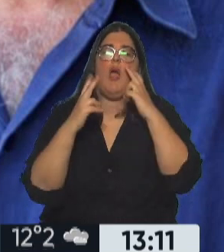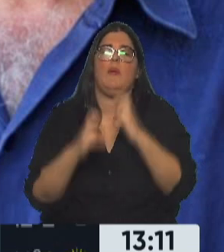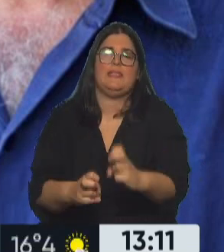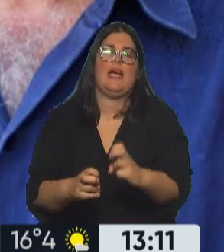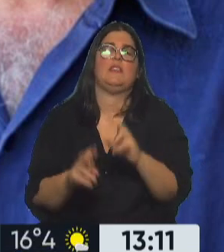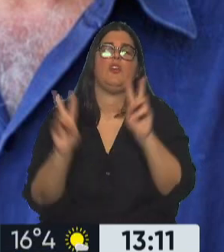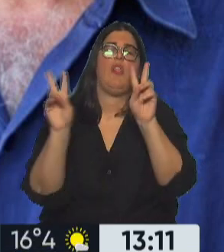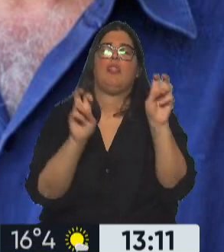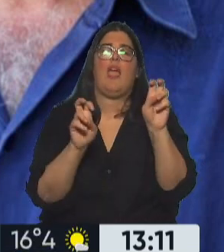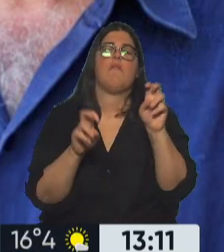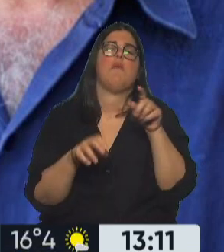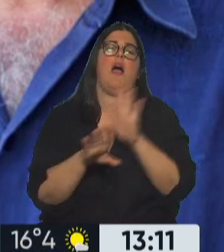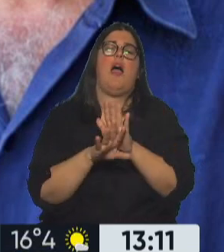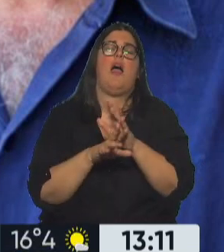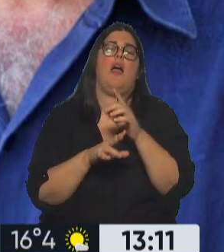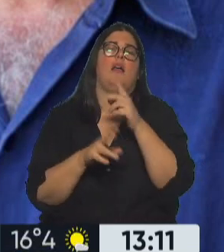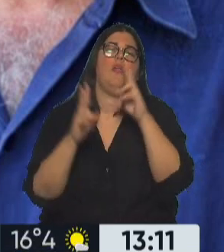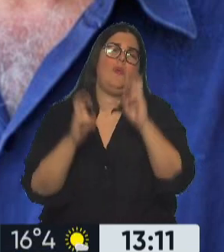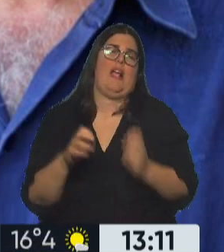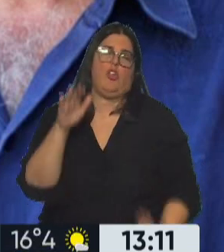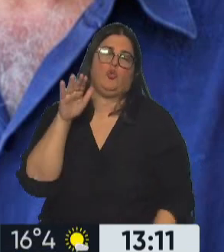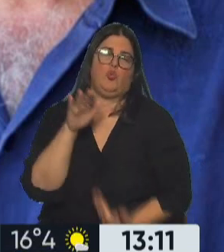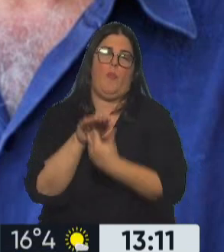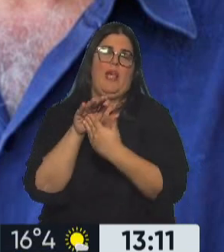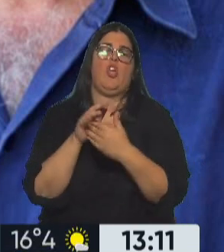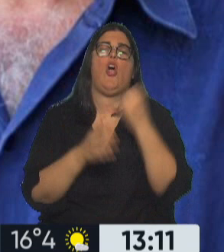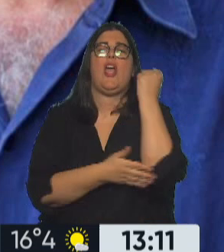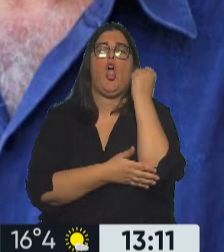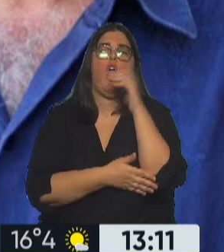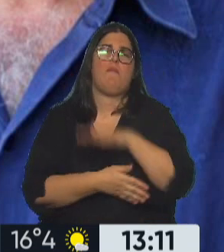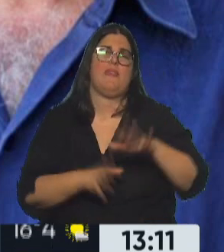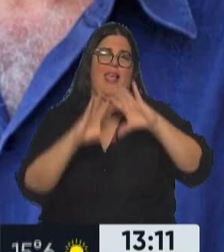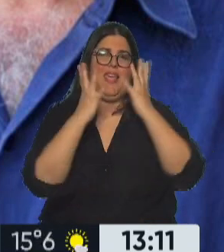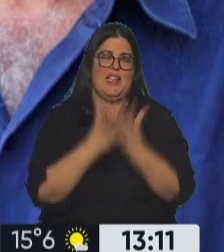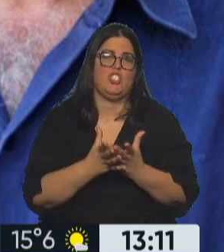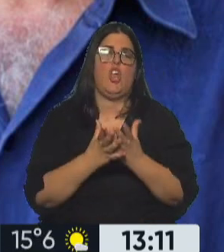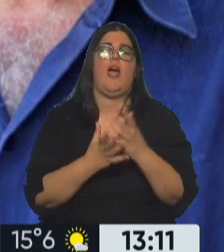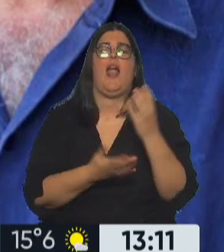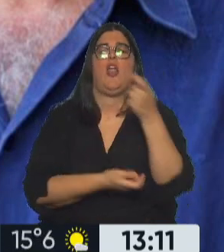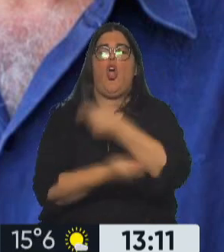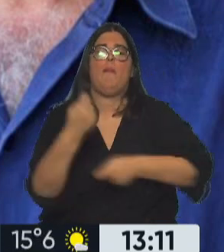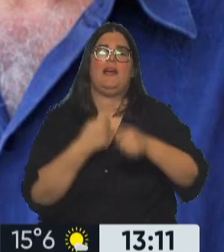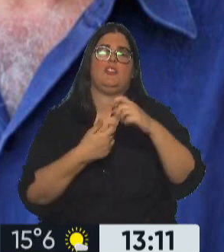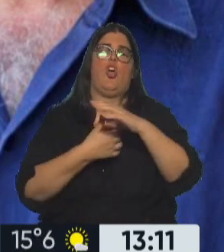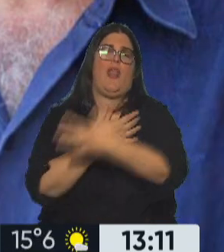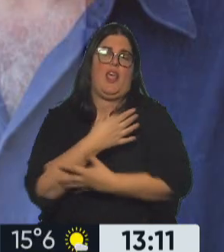Internacional, Comercio e Integración Regional, Economía Política Internacional.